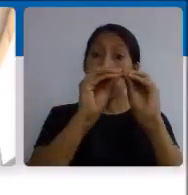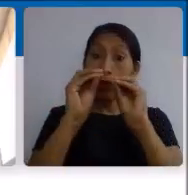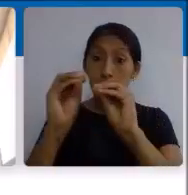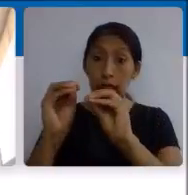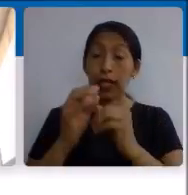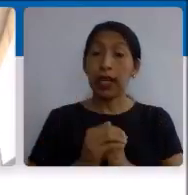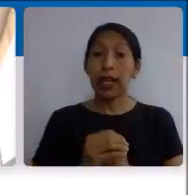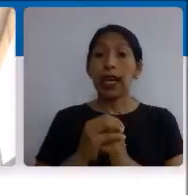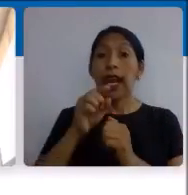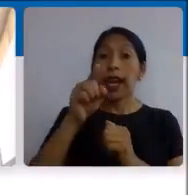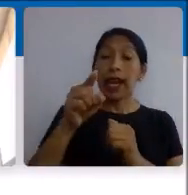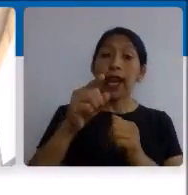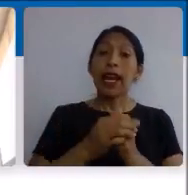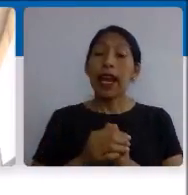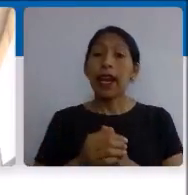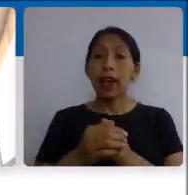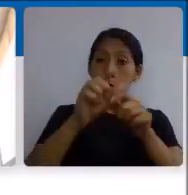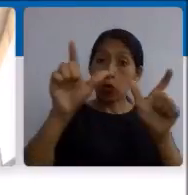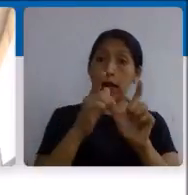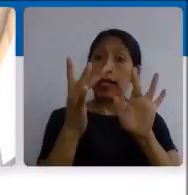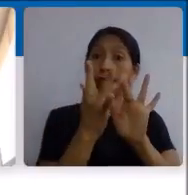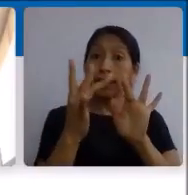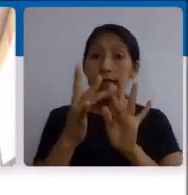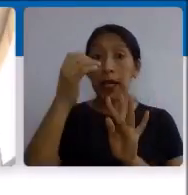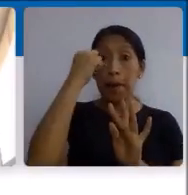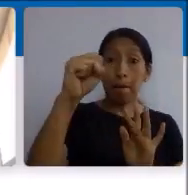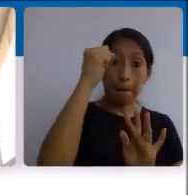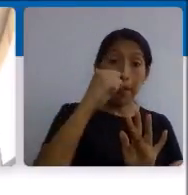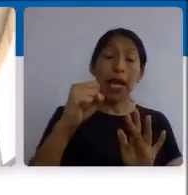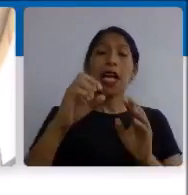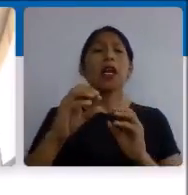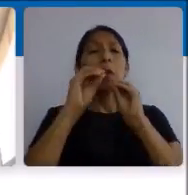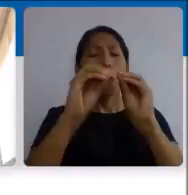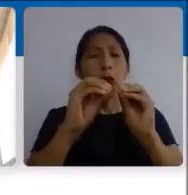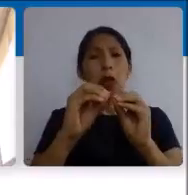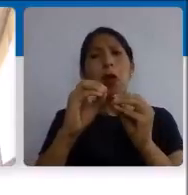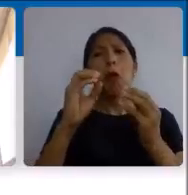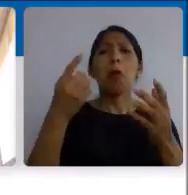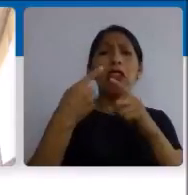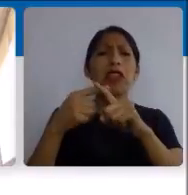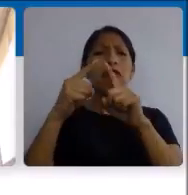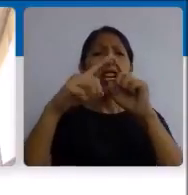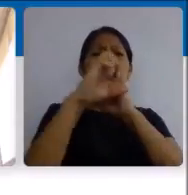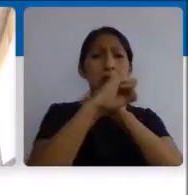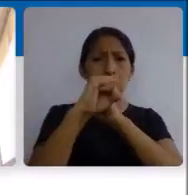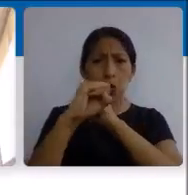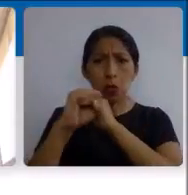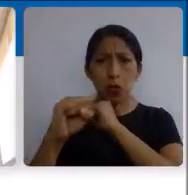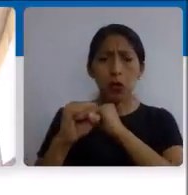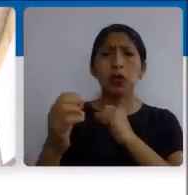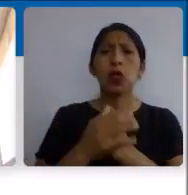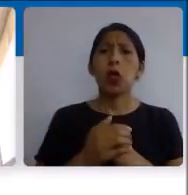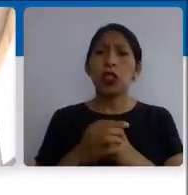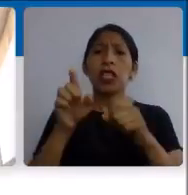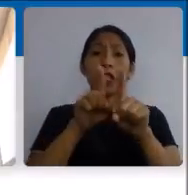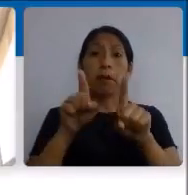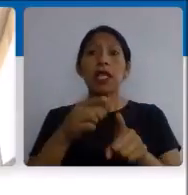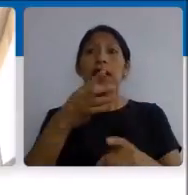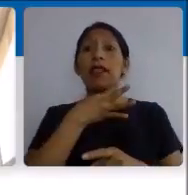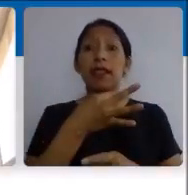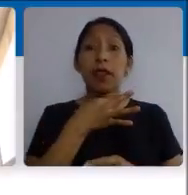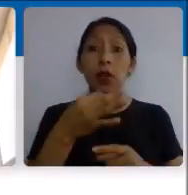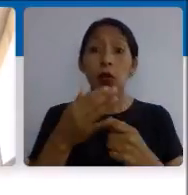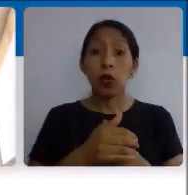que son las agencias de viaje virtuales, o quizás colocarlas en alguna página de interés, como por